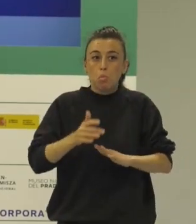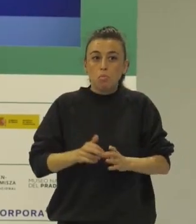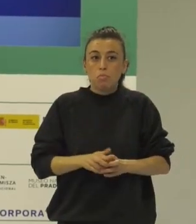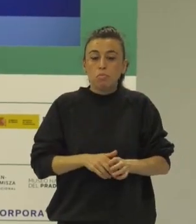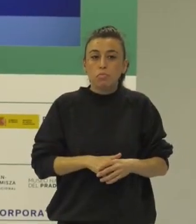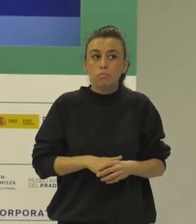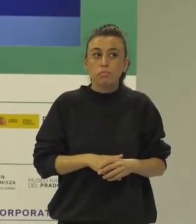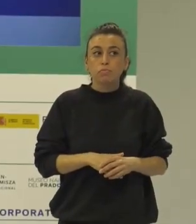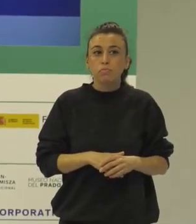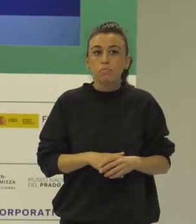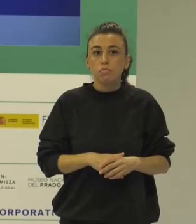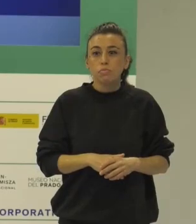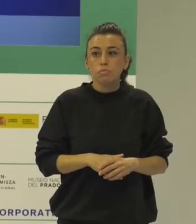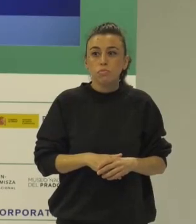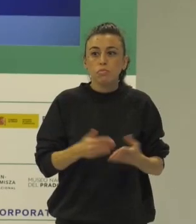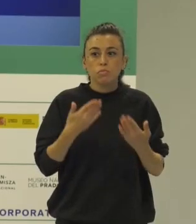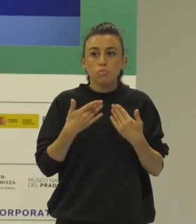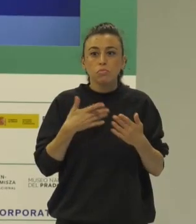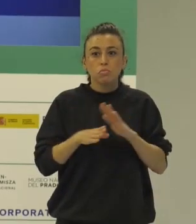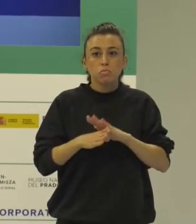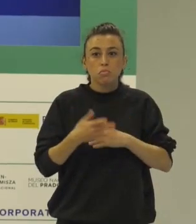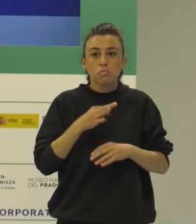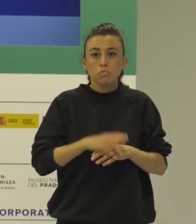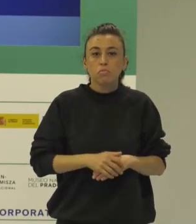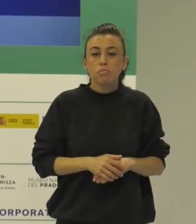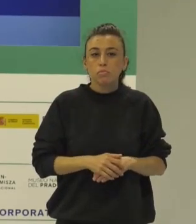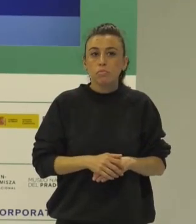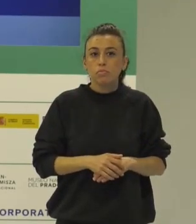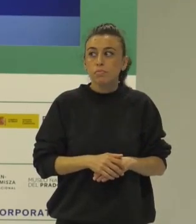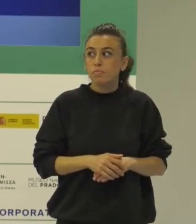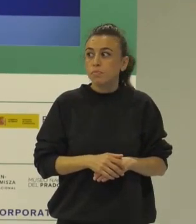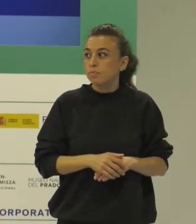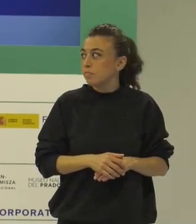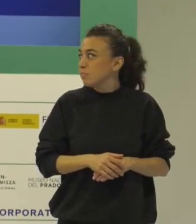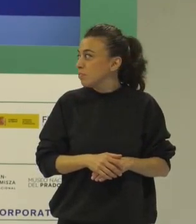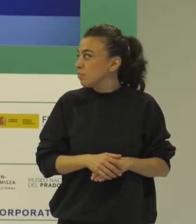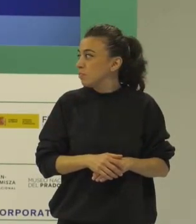¿Podemos cantar hablando. Podemos cantar una canción cubana. No.